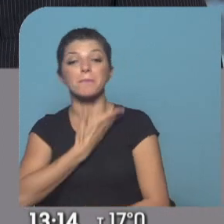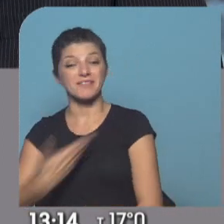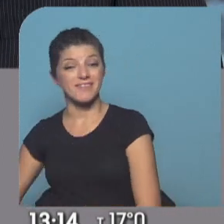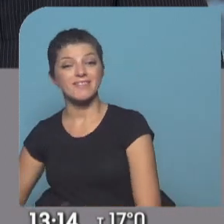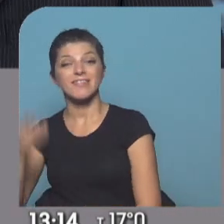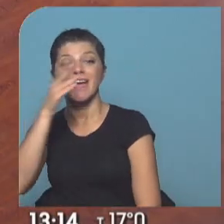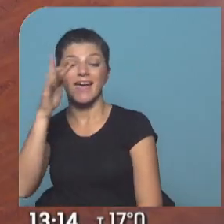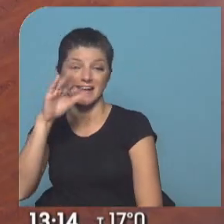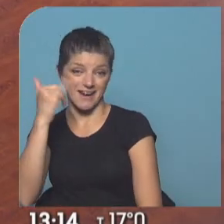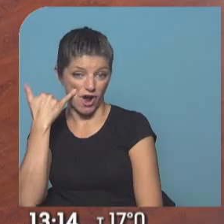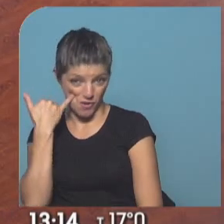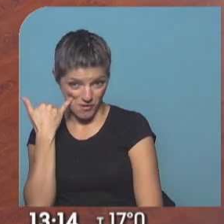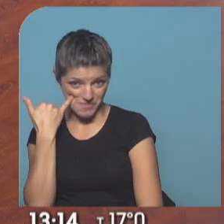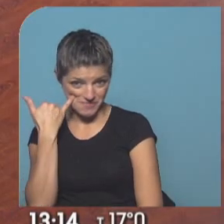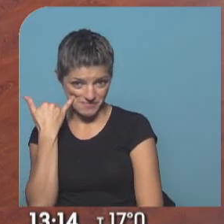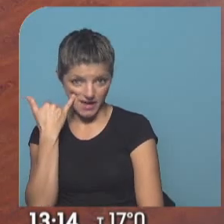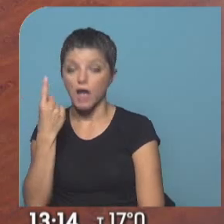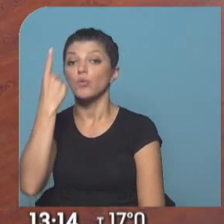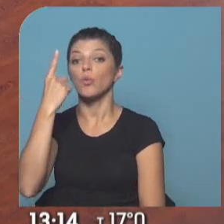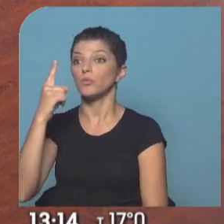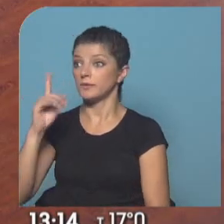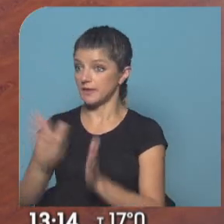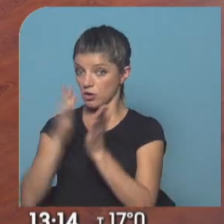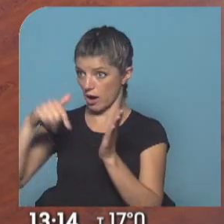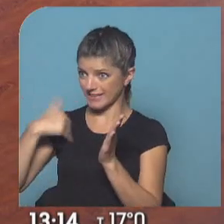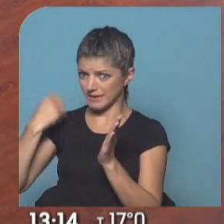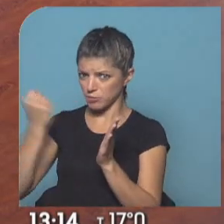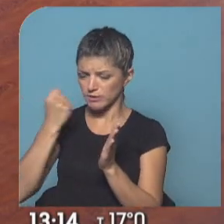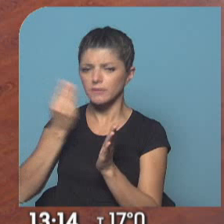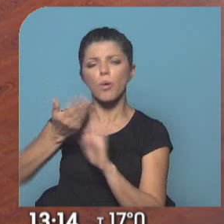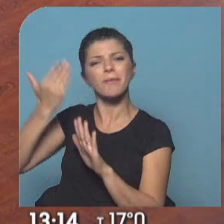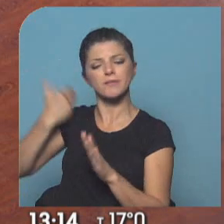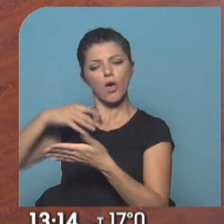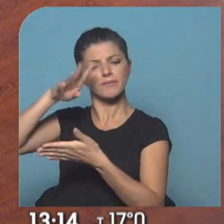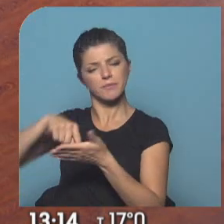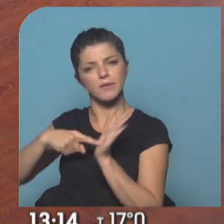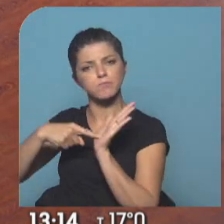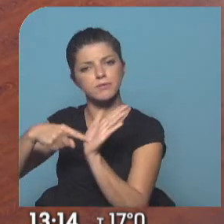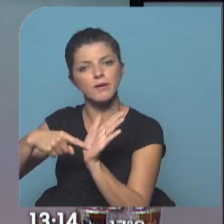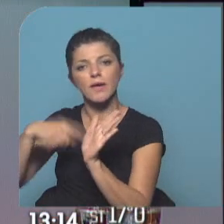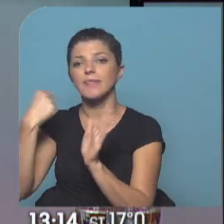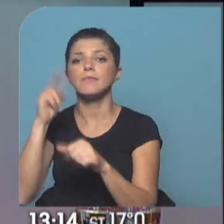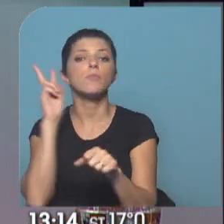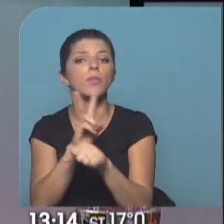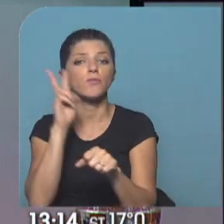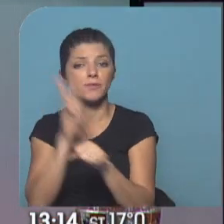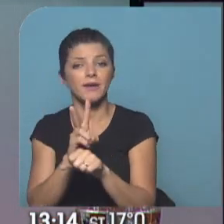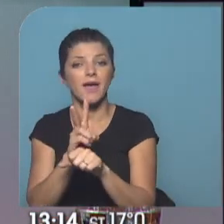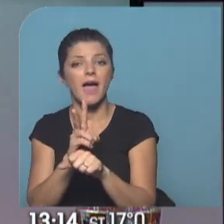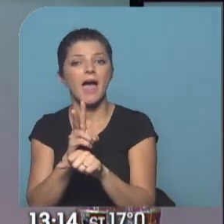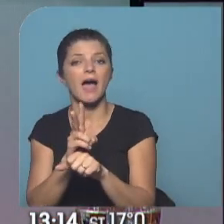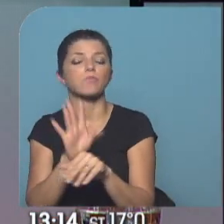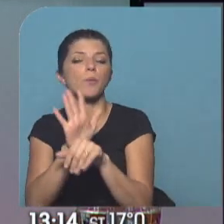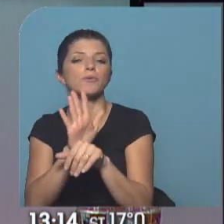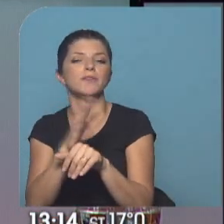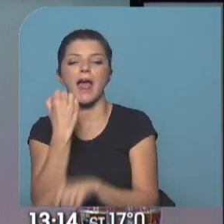los españoles, y un diario importante argentino sacó una nota el sábado pasado diciendo tenemos que defender a la madre patria. Es